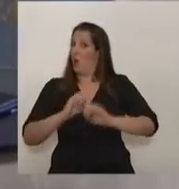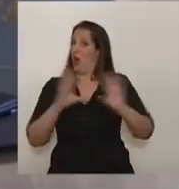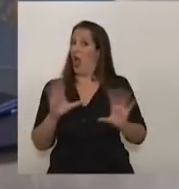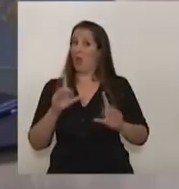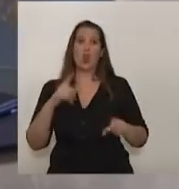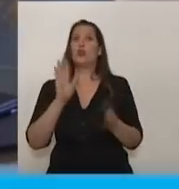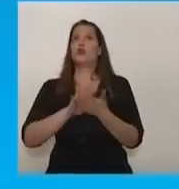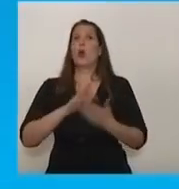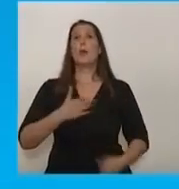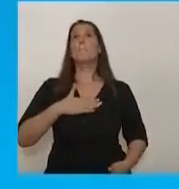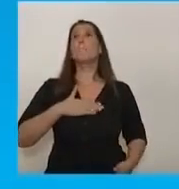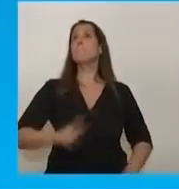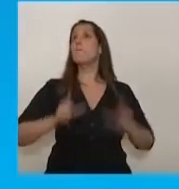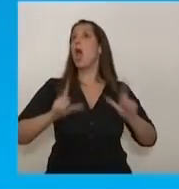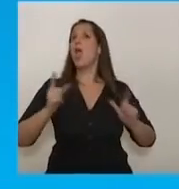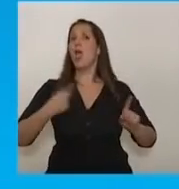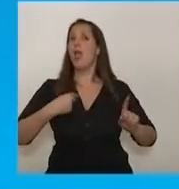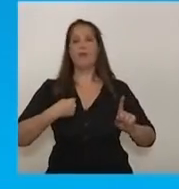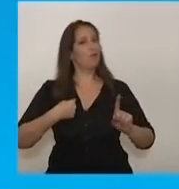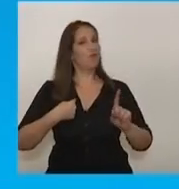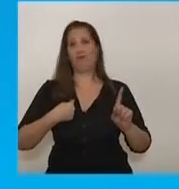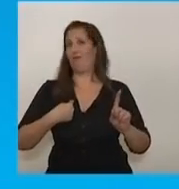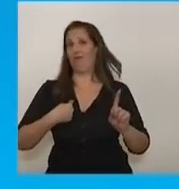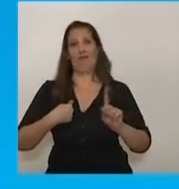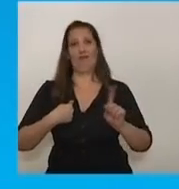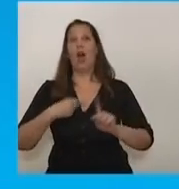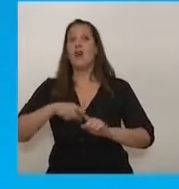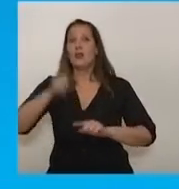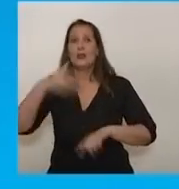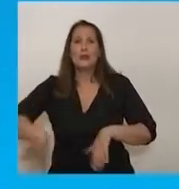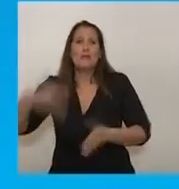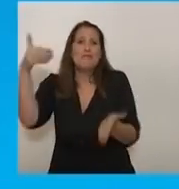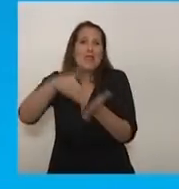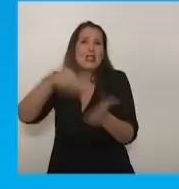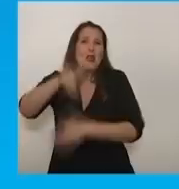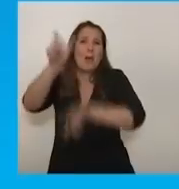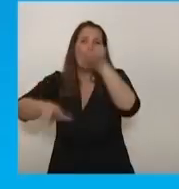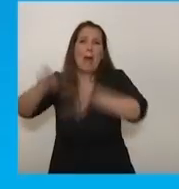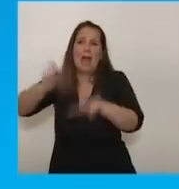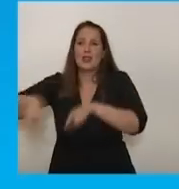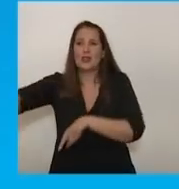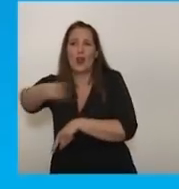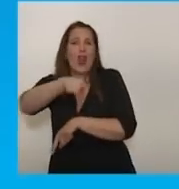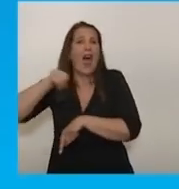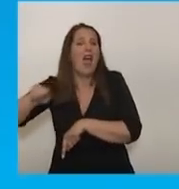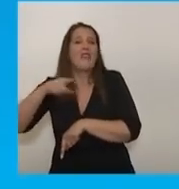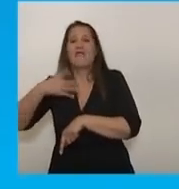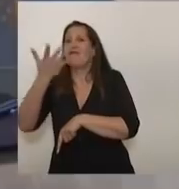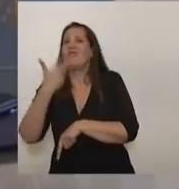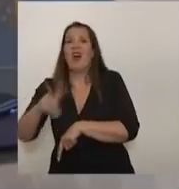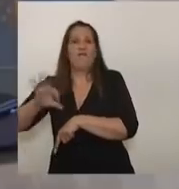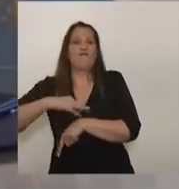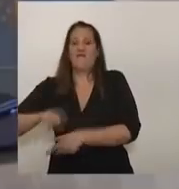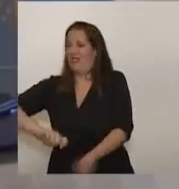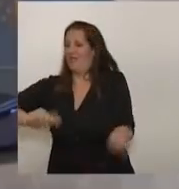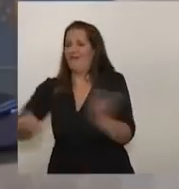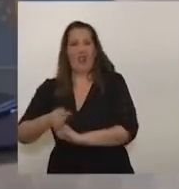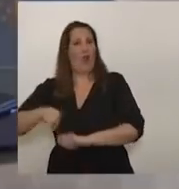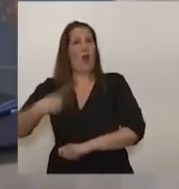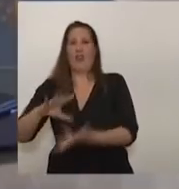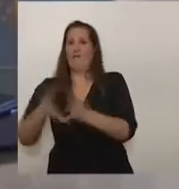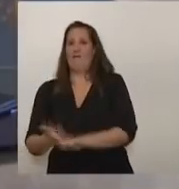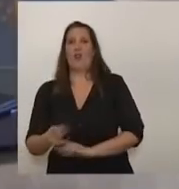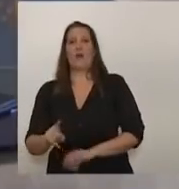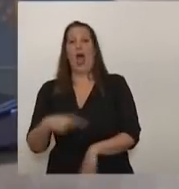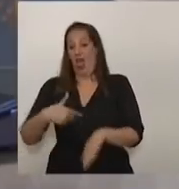nosotros. Se trata de millones de personas que quieren vivir de otra manera y que tienen derecho a hacerlo. En unos días asumirá